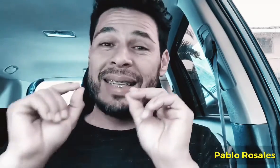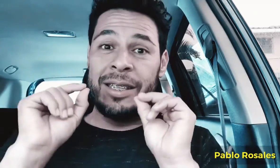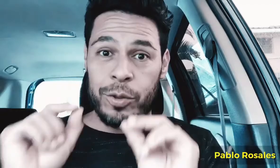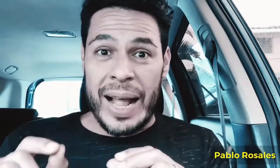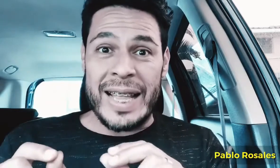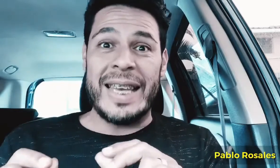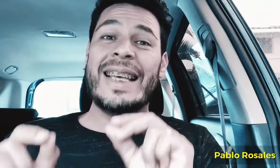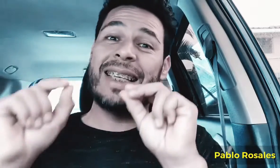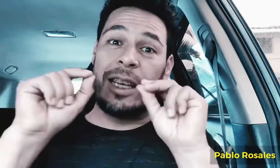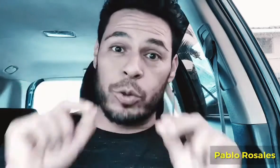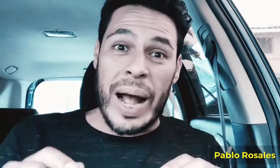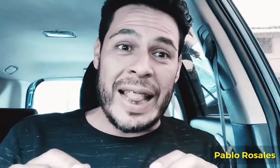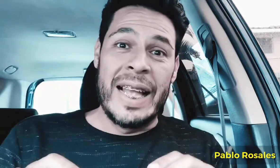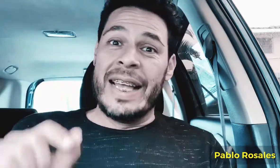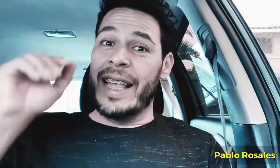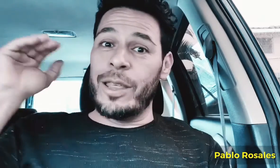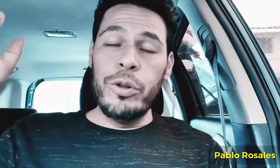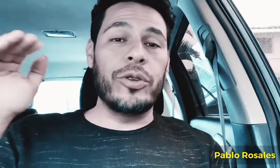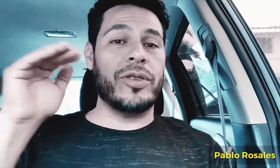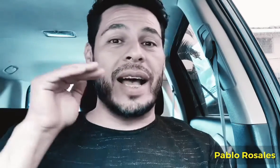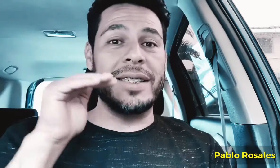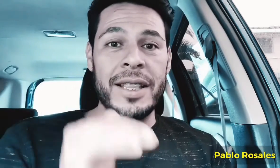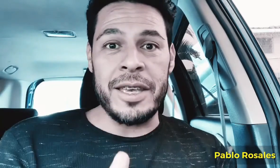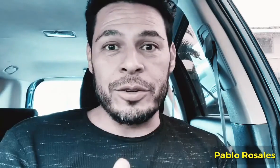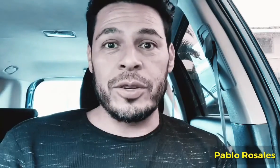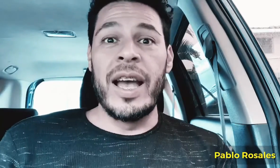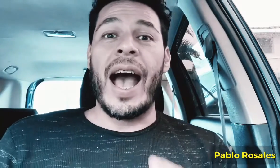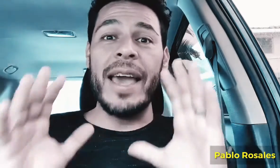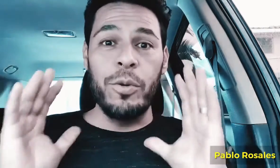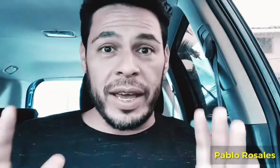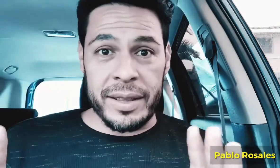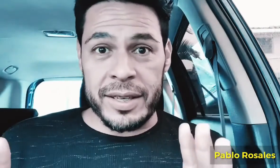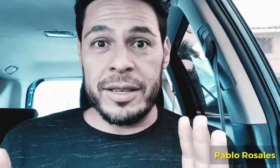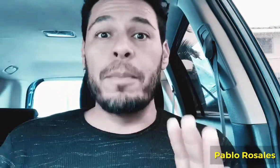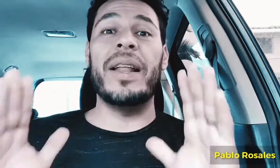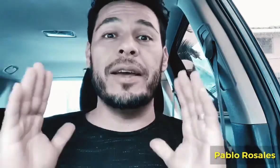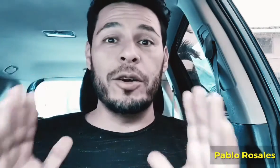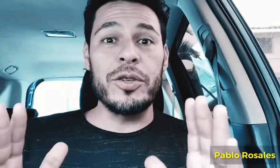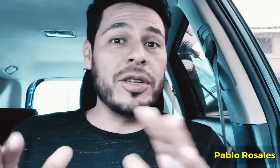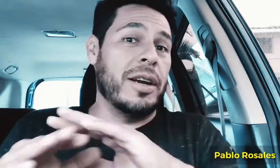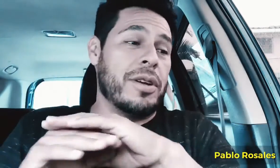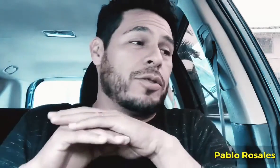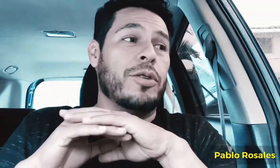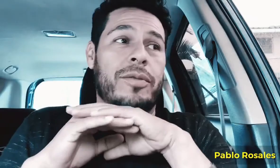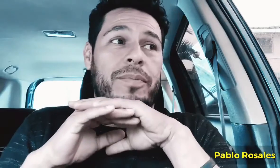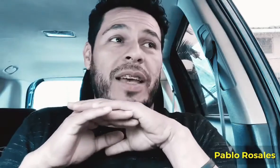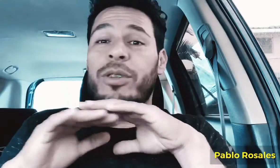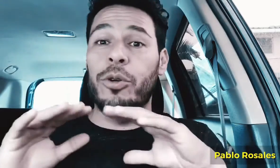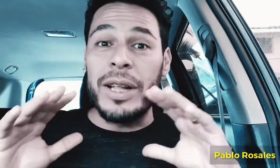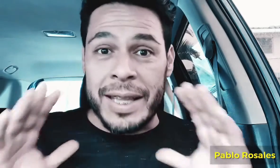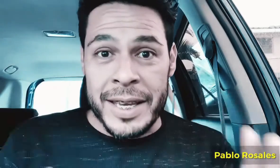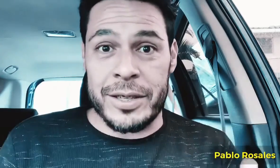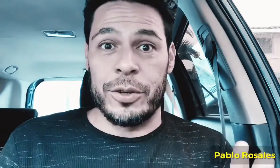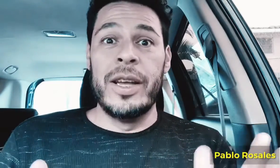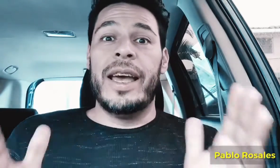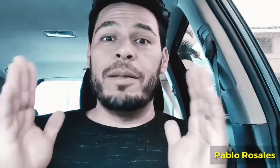amor sensual y sexual de adultos hacia niños, hay juguetes peligrosos y creo que esto es